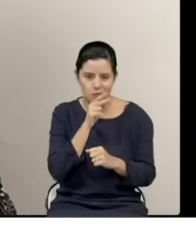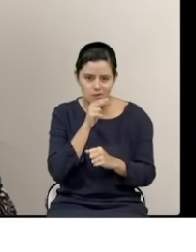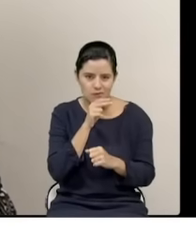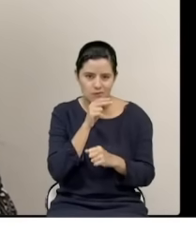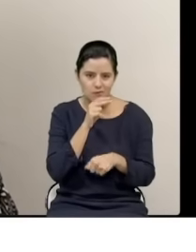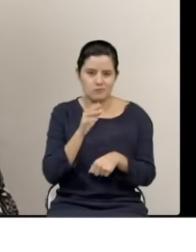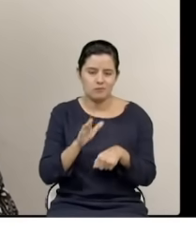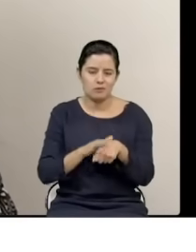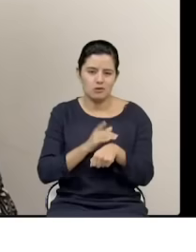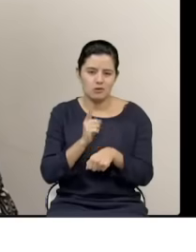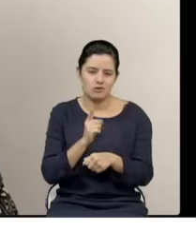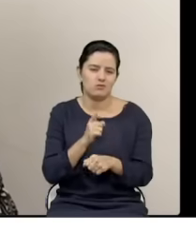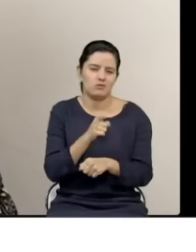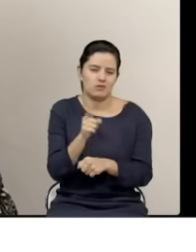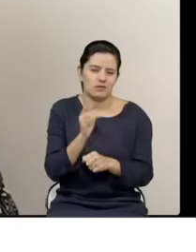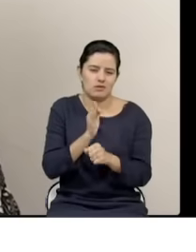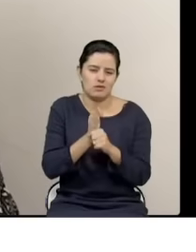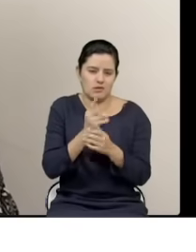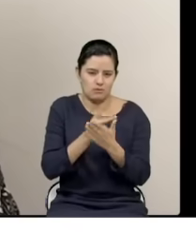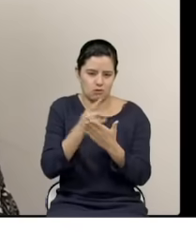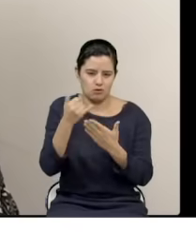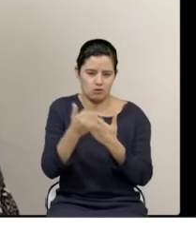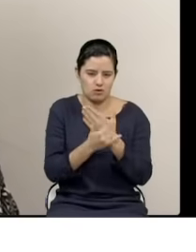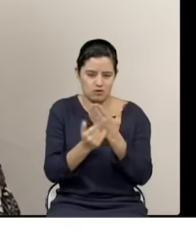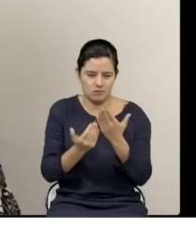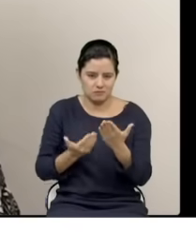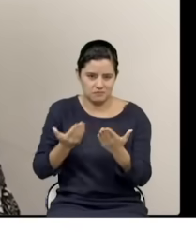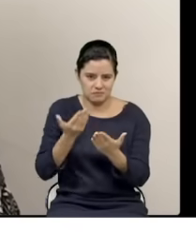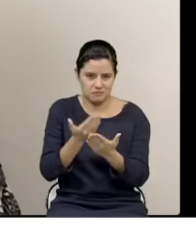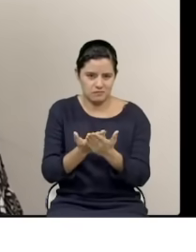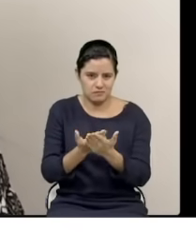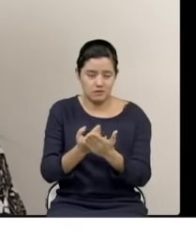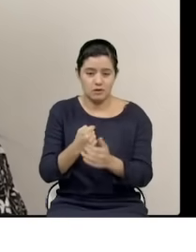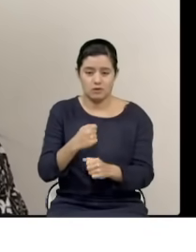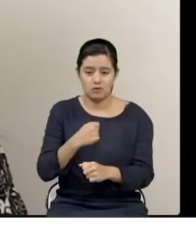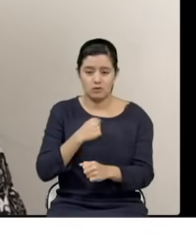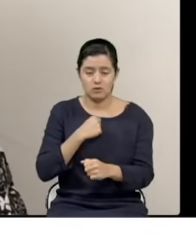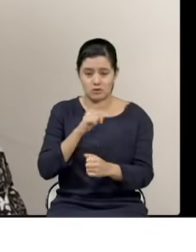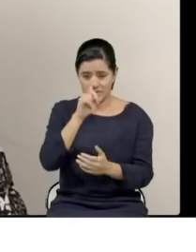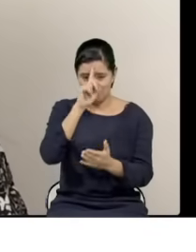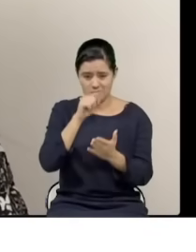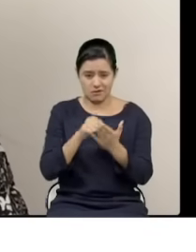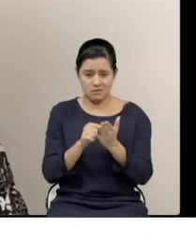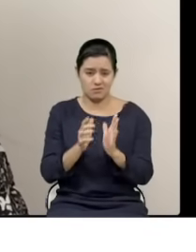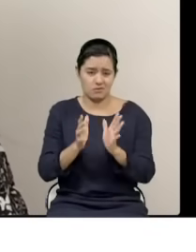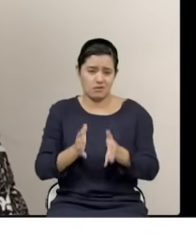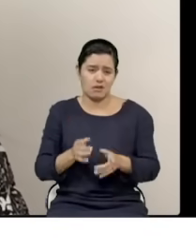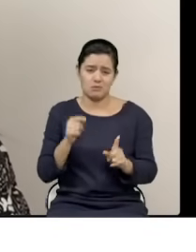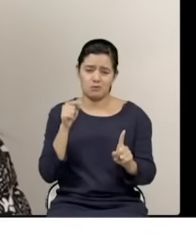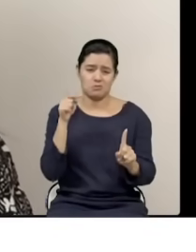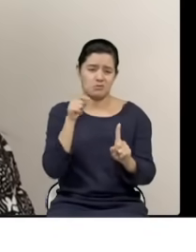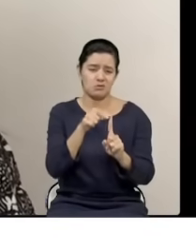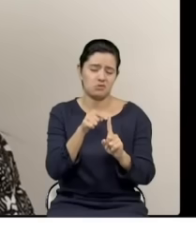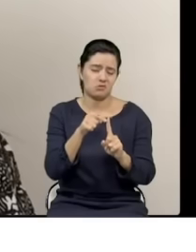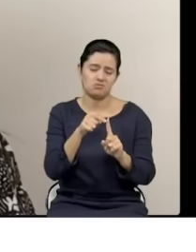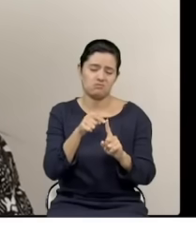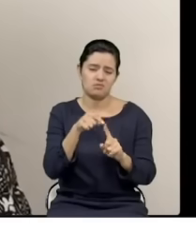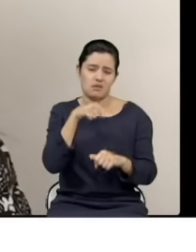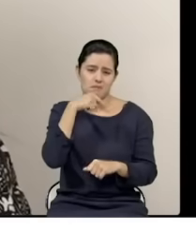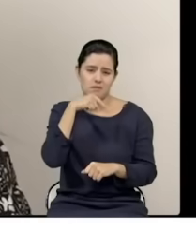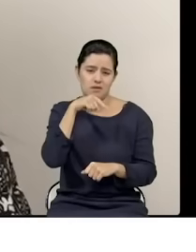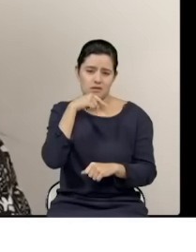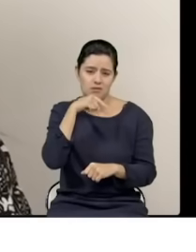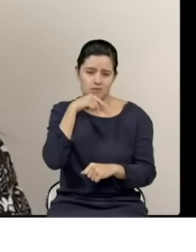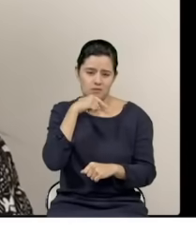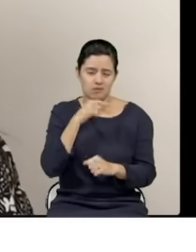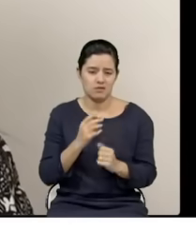eh tenemos este proyecto en consejo general pues me parece que ya queda sin fondo esta preocupación ya no tiene sentido este